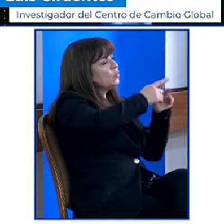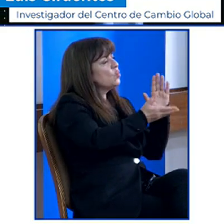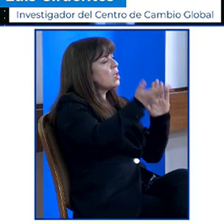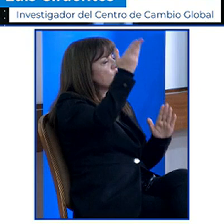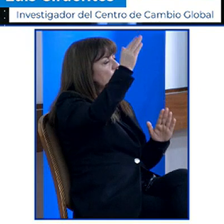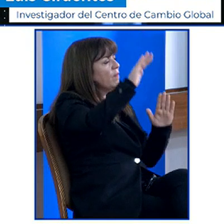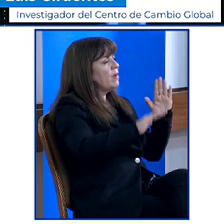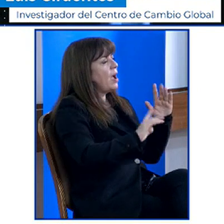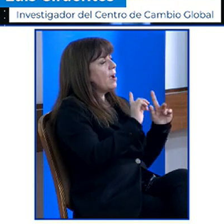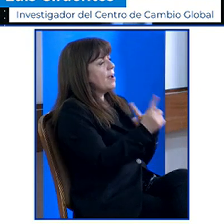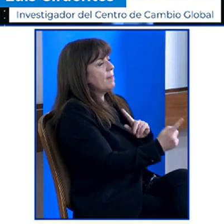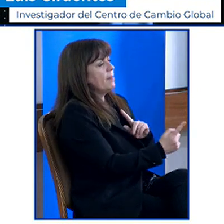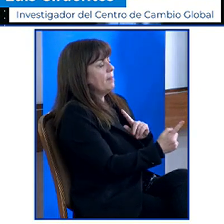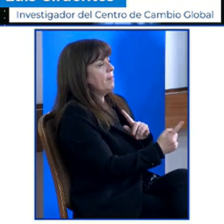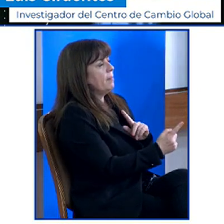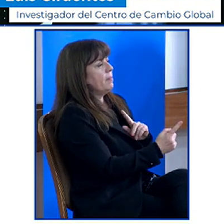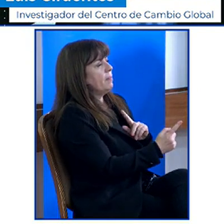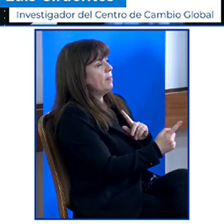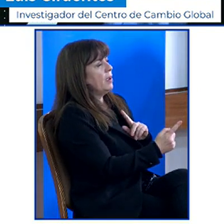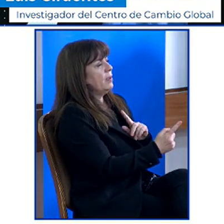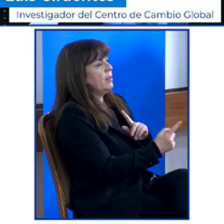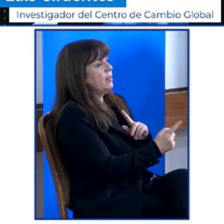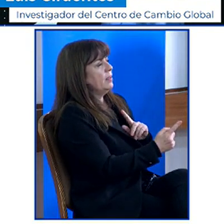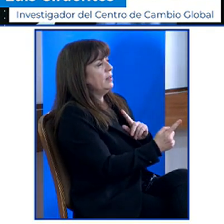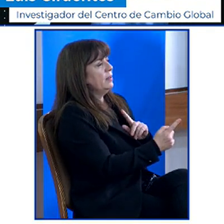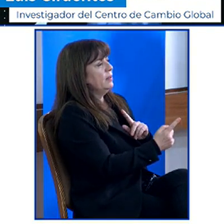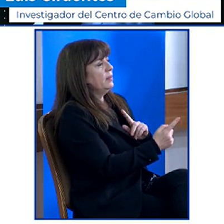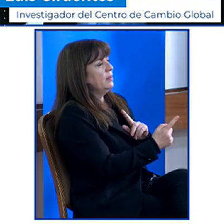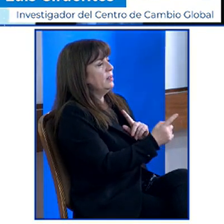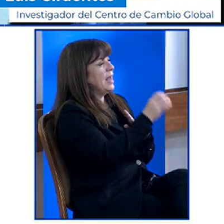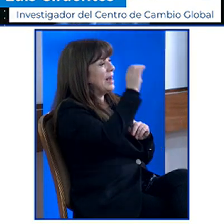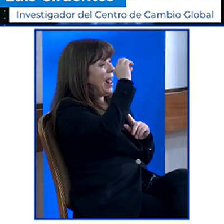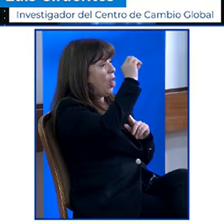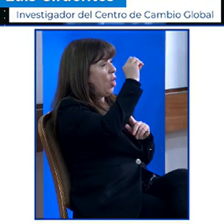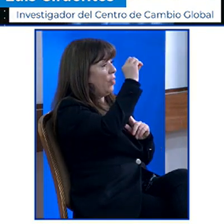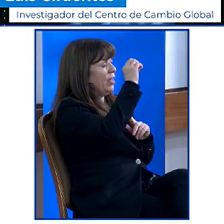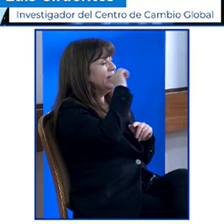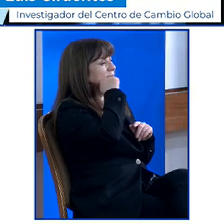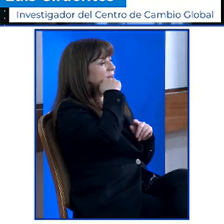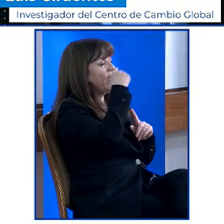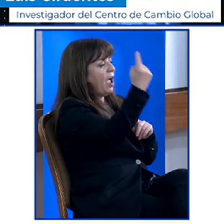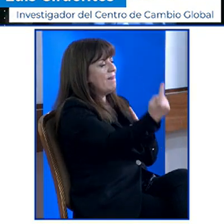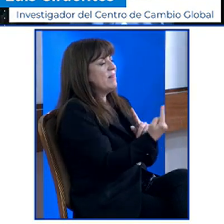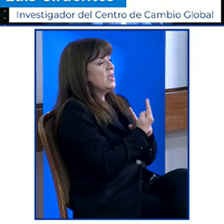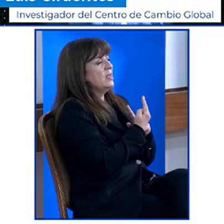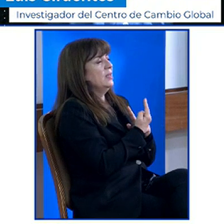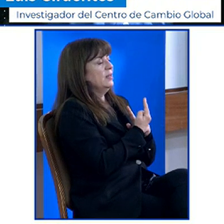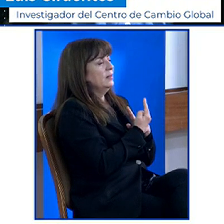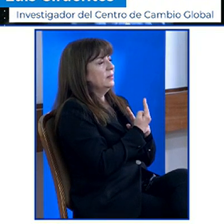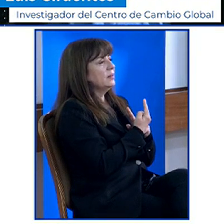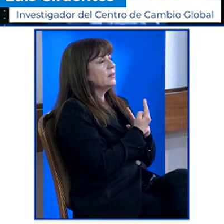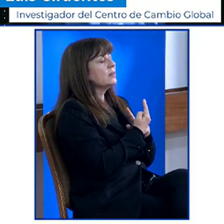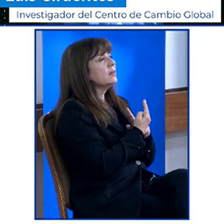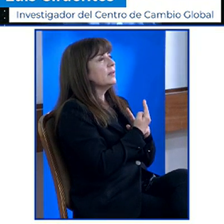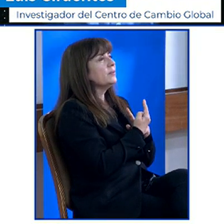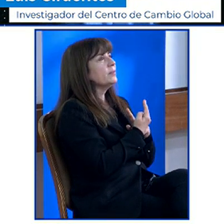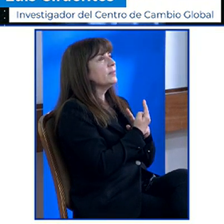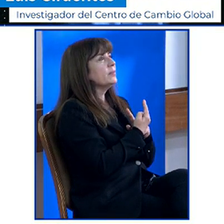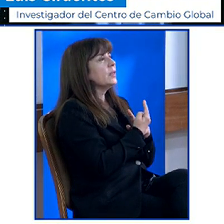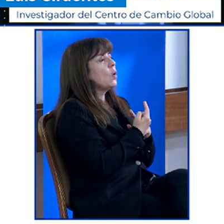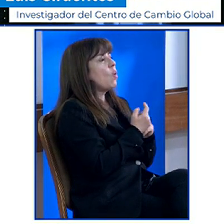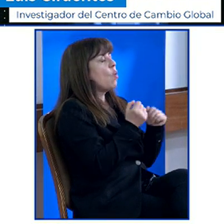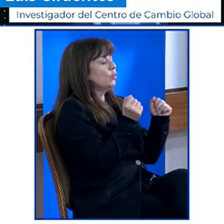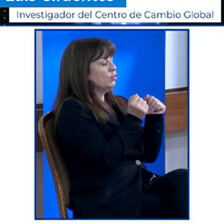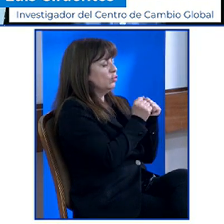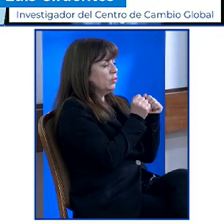cambia, y las redondelas son visitas. No es tanto como eso. Aquí se juntaron